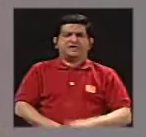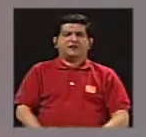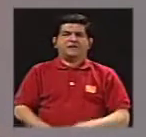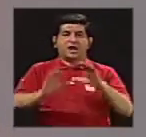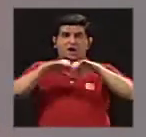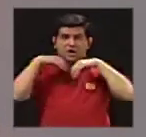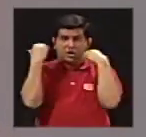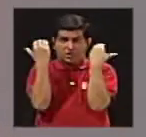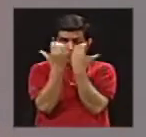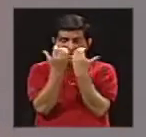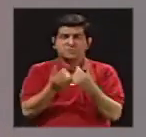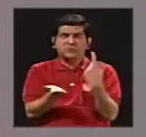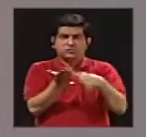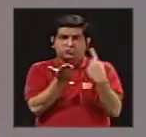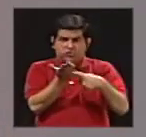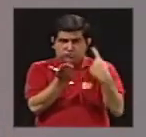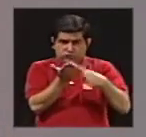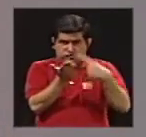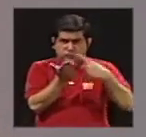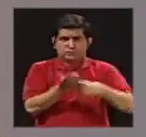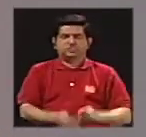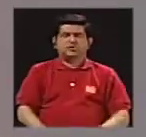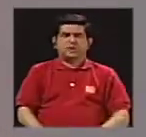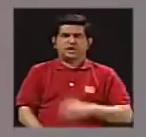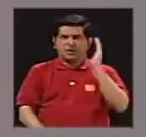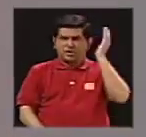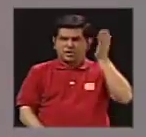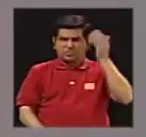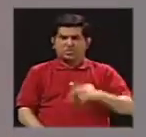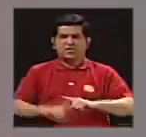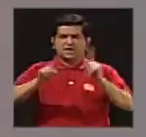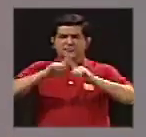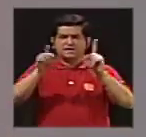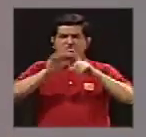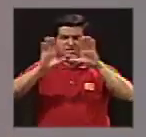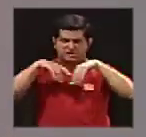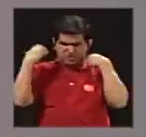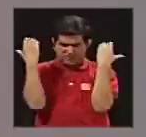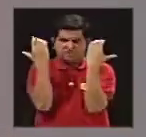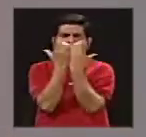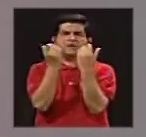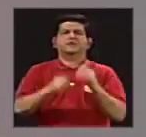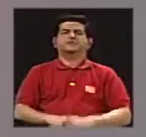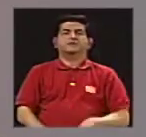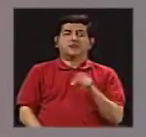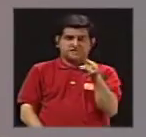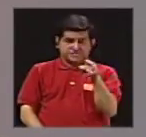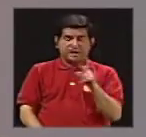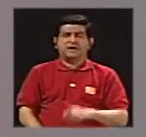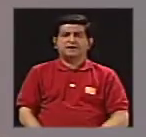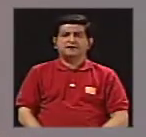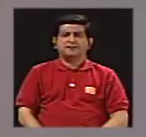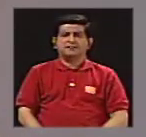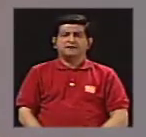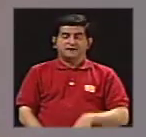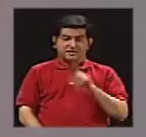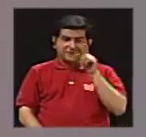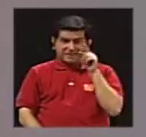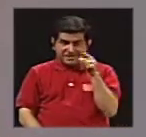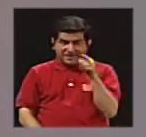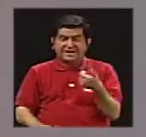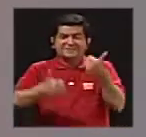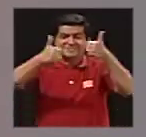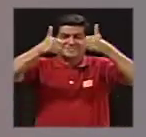comisiones donde se van a discutir las ponencias están distribuidas en diferentes comisiones ahí en ese de